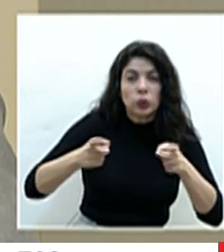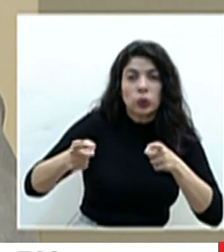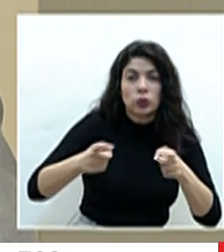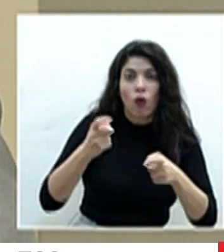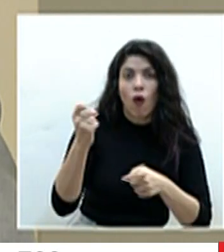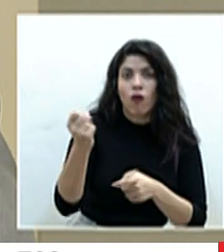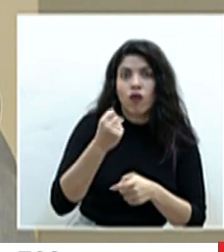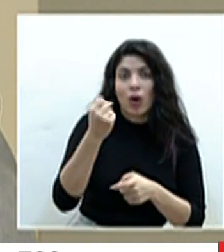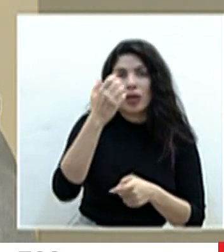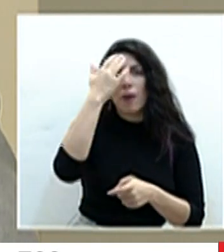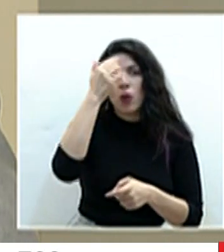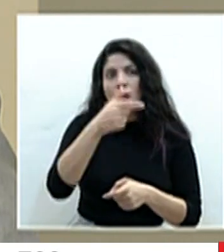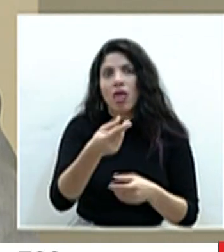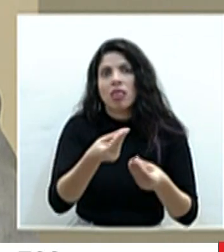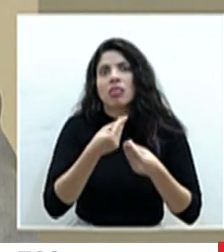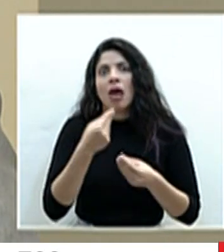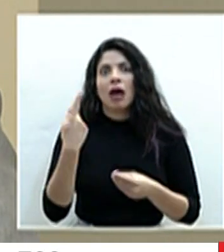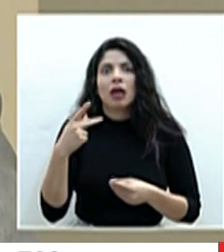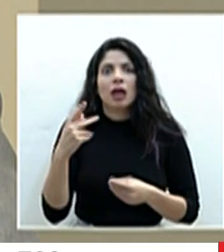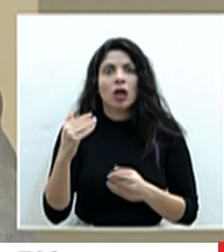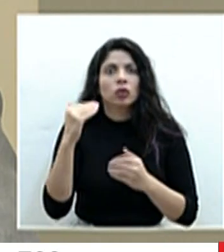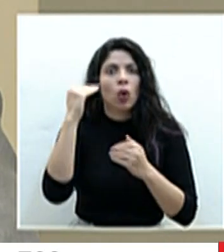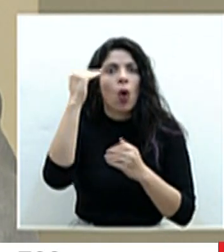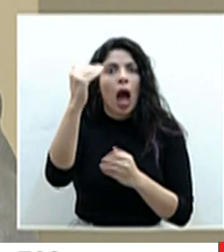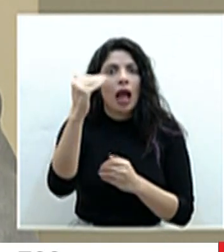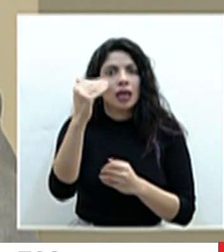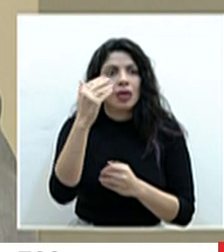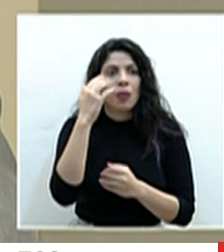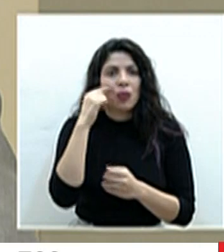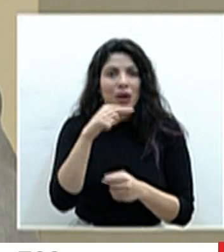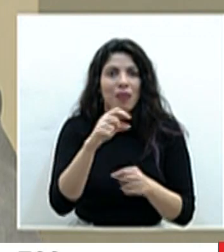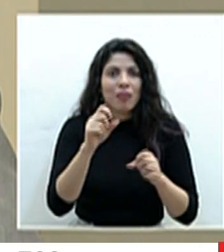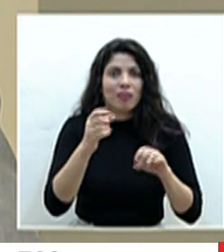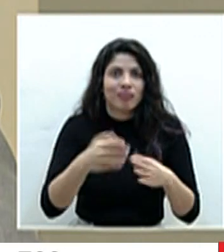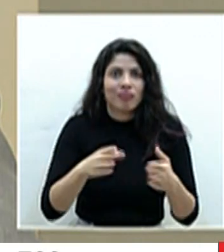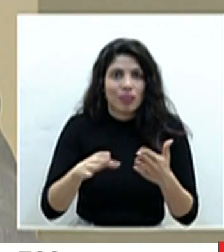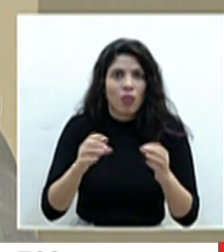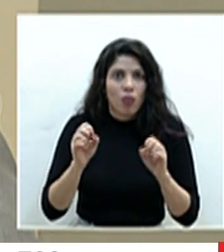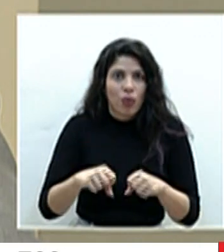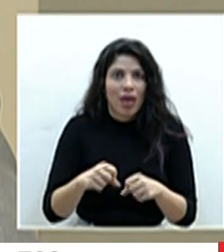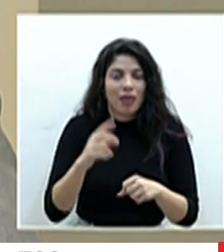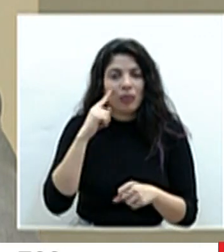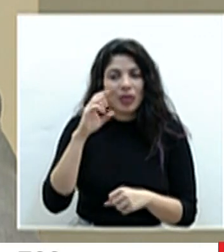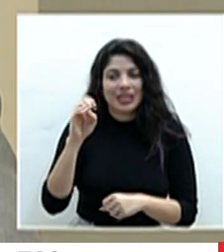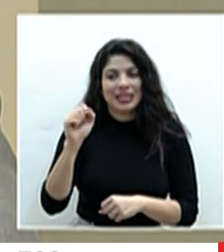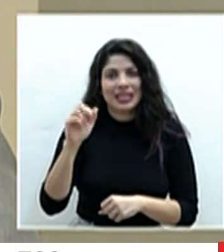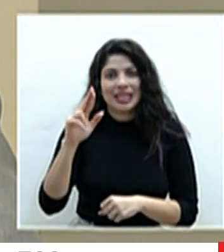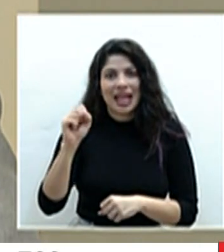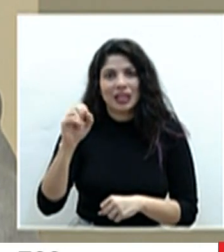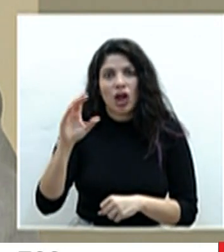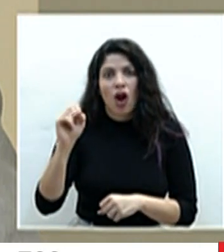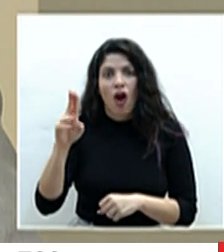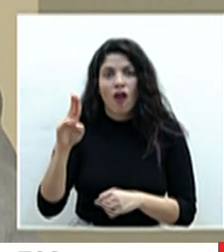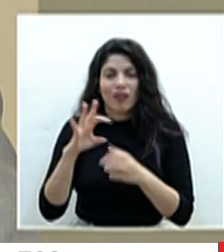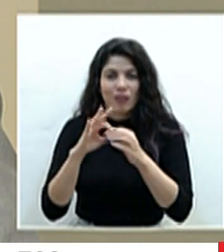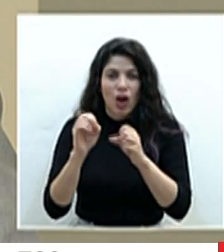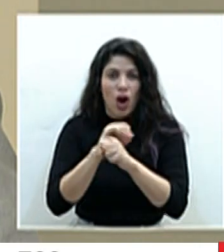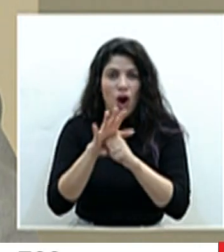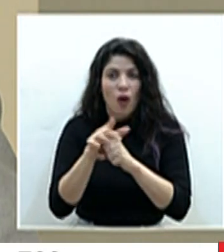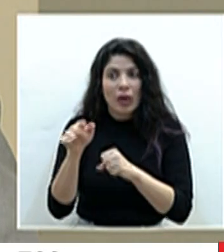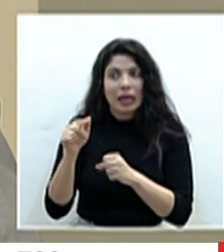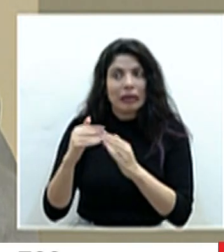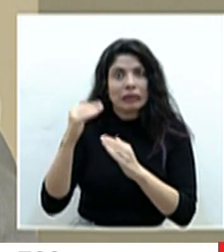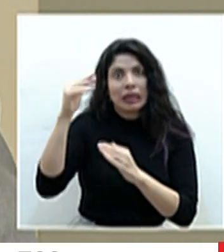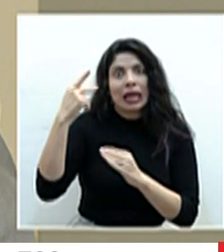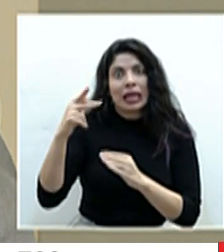fuerte, por el riesgo incrementado que representa para la letalidad de las personas, el SARS-CoV-2, que es el que produce el COVID-19, es uno de